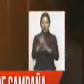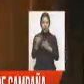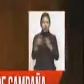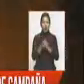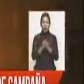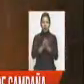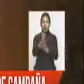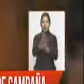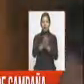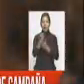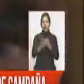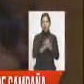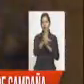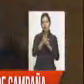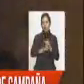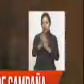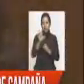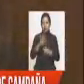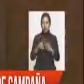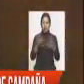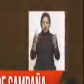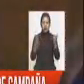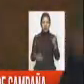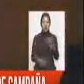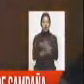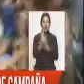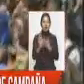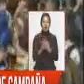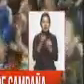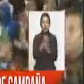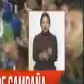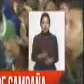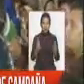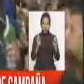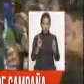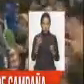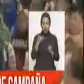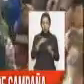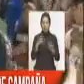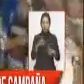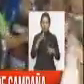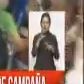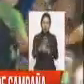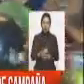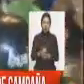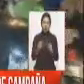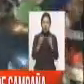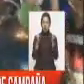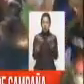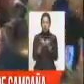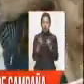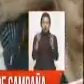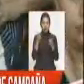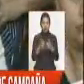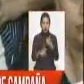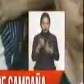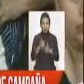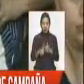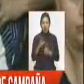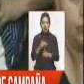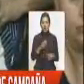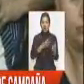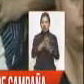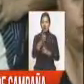aquellos se están alentando la defensa de la democracia. Estamos denunciando avasallamiento, robo, asociación delictuosa